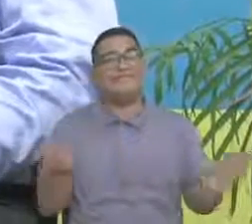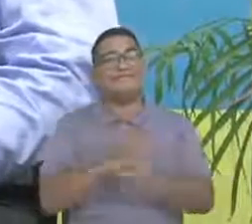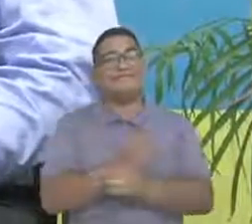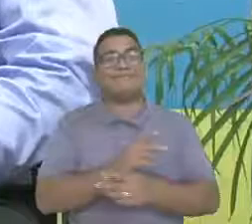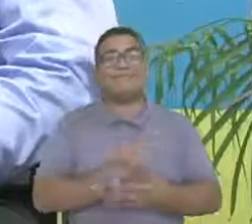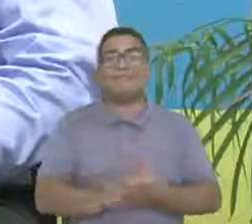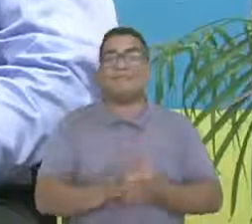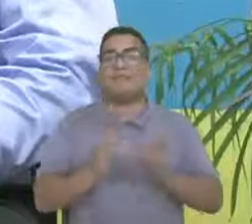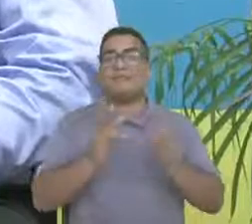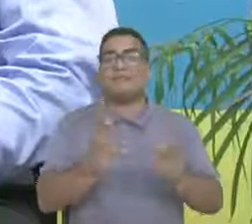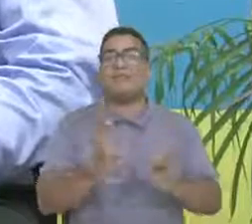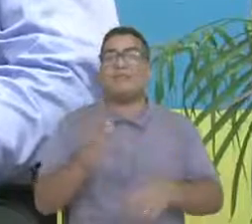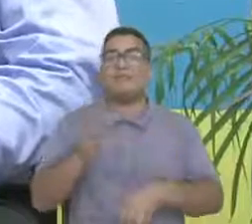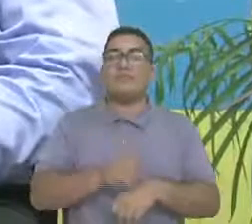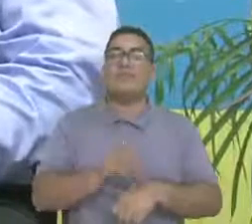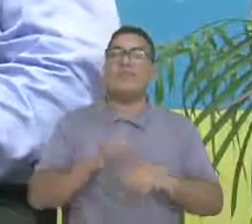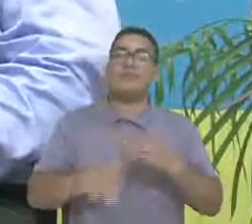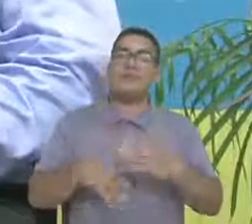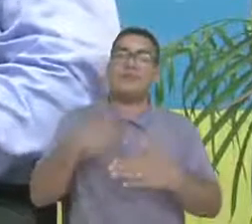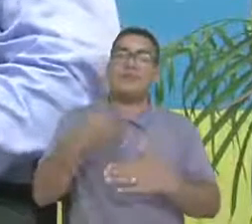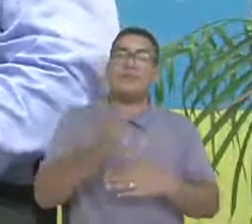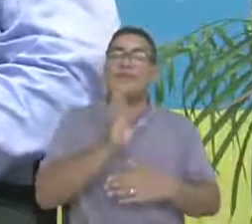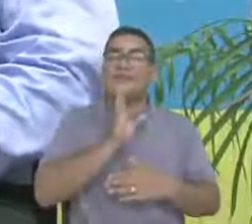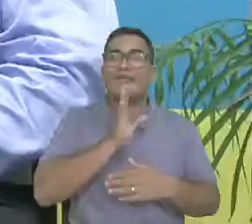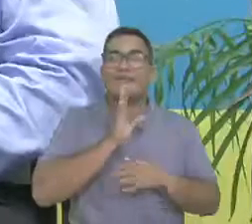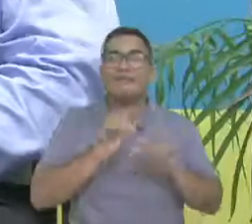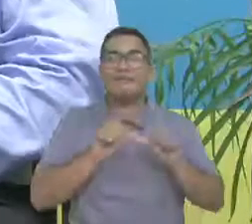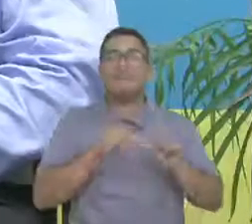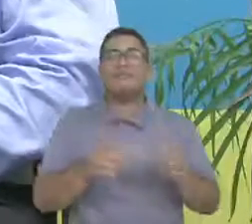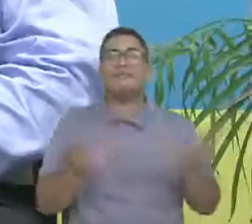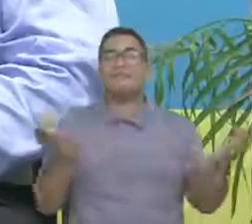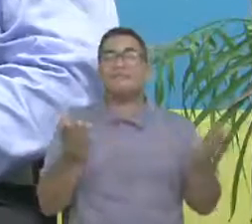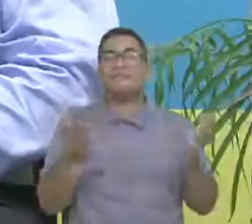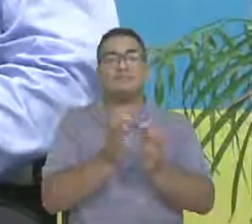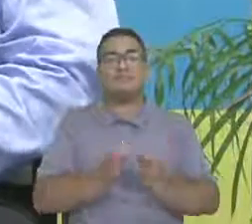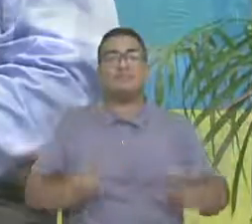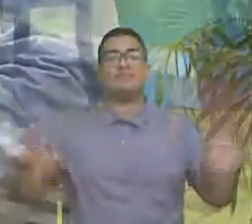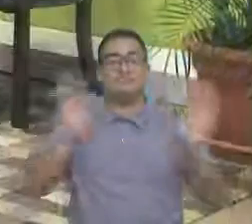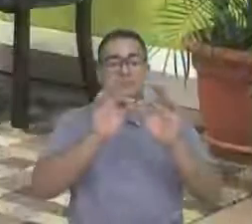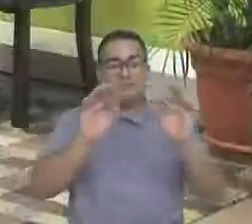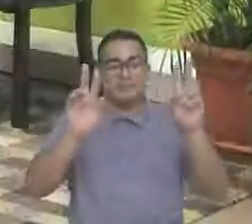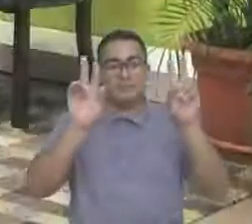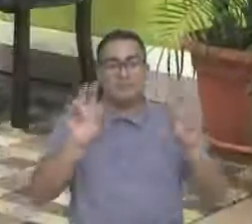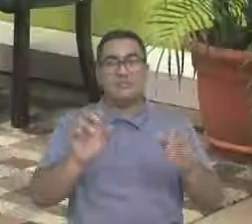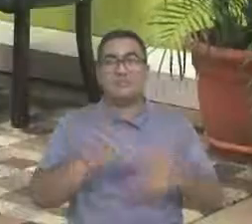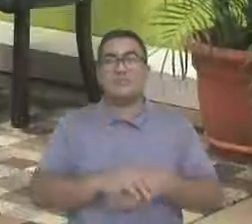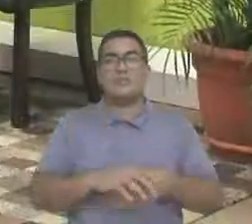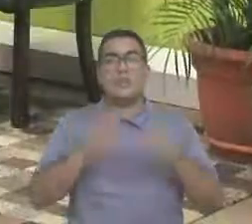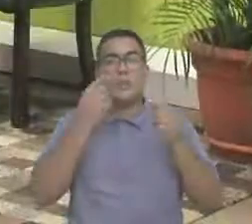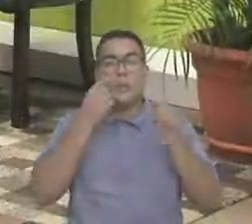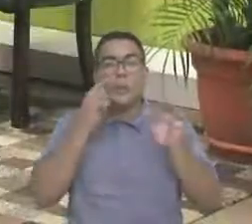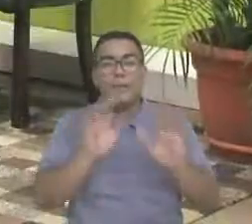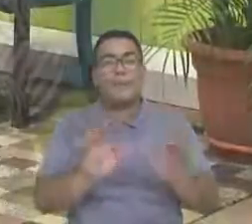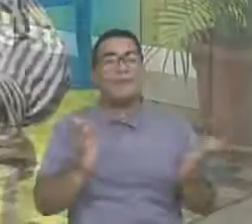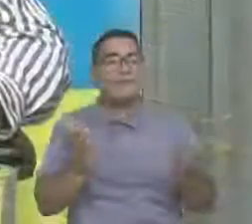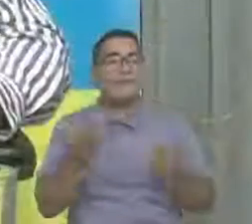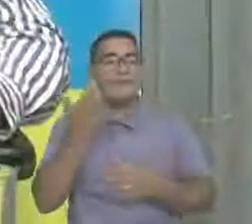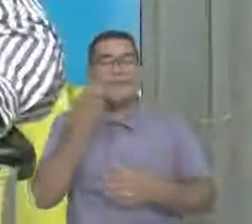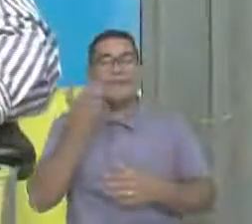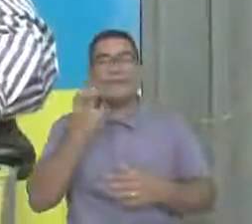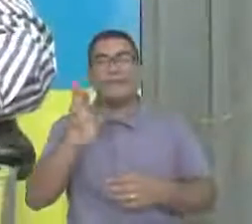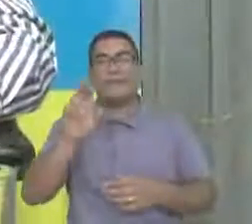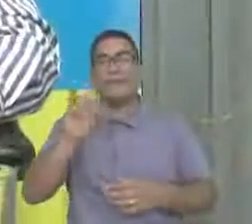Ok, vamos a hacer una pausa, doctor. Cuando regresemos vamos a seguir hablando más sobre este importante tema, la prevención de la enfermedad